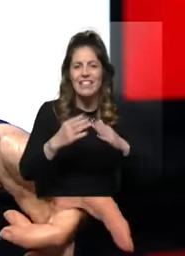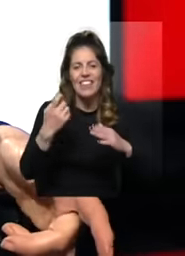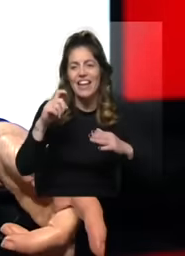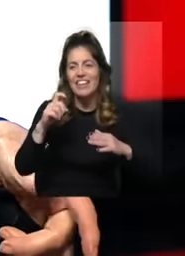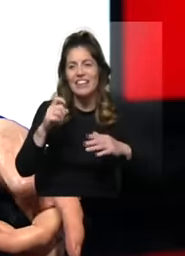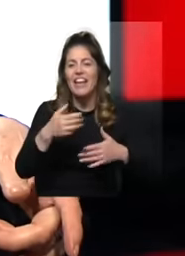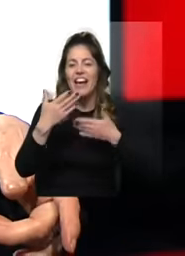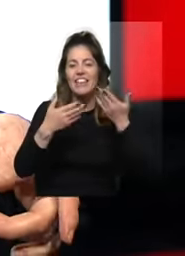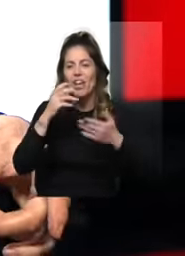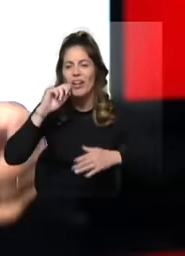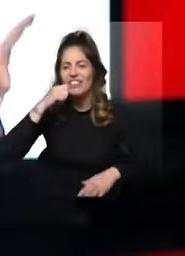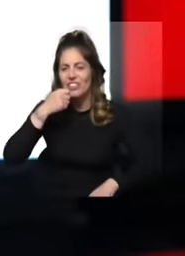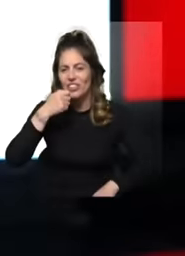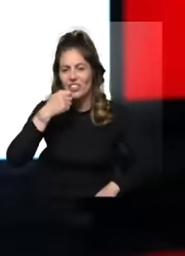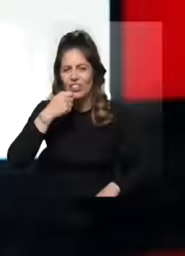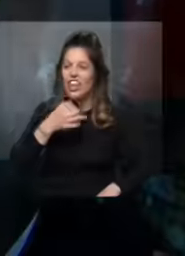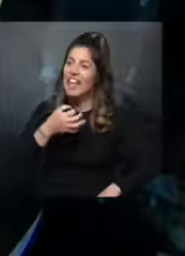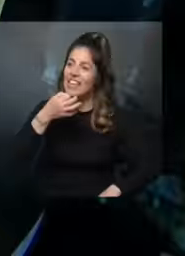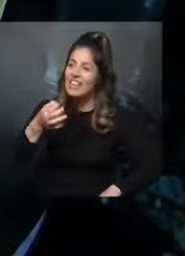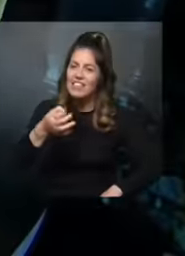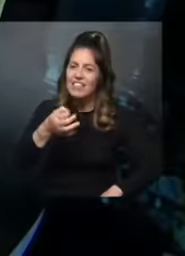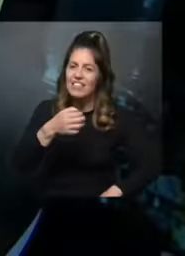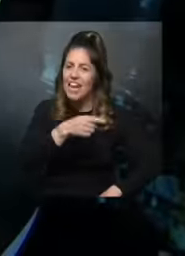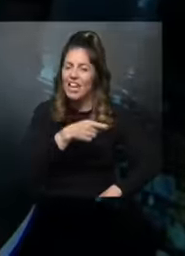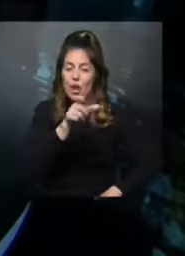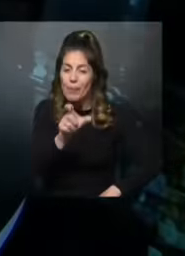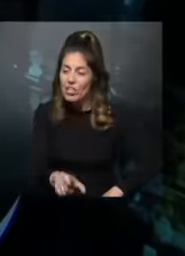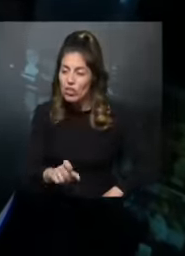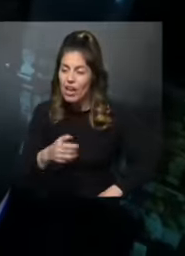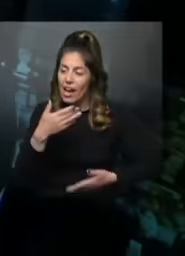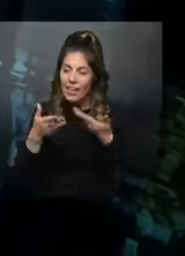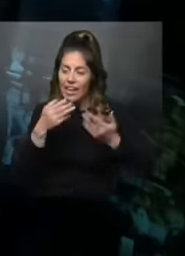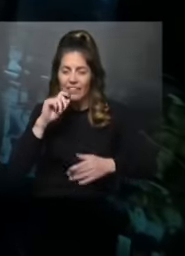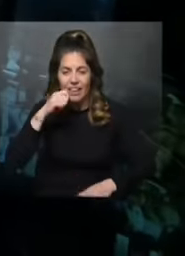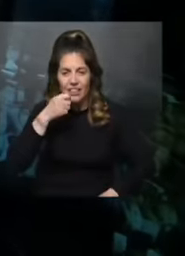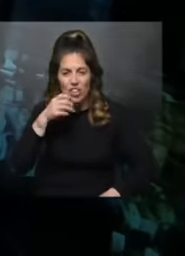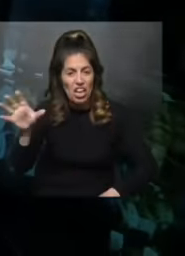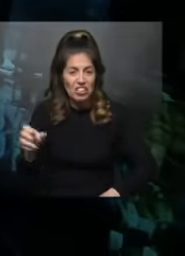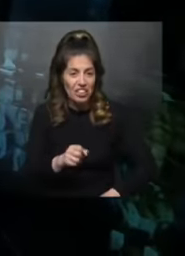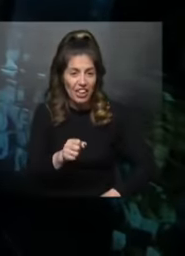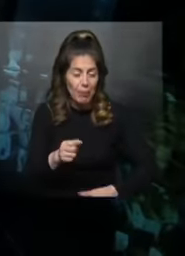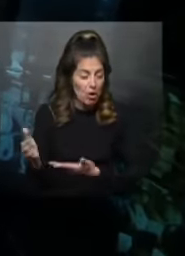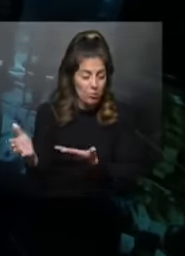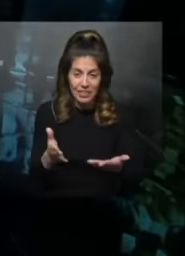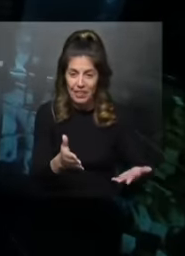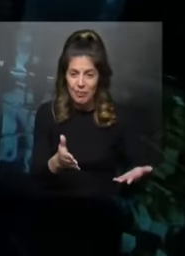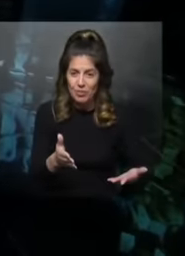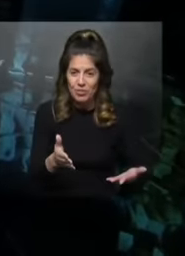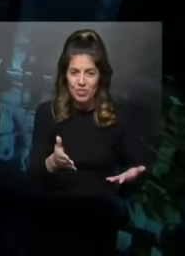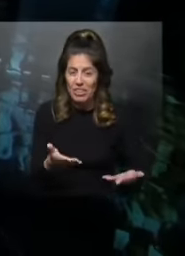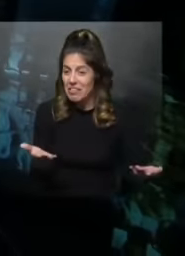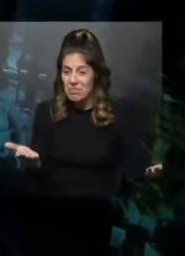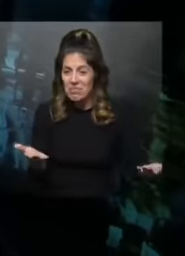lindo. Entonces le decías a Bergeret, che, hay un tipo que canta lindo, y lo traía, o sea, lo invitábamos, ¿entendés? O sea, era